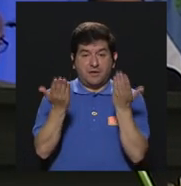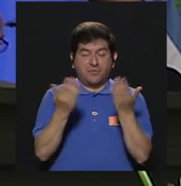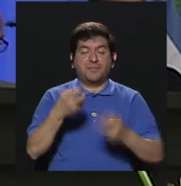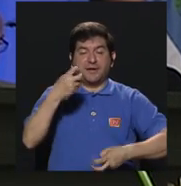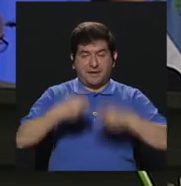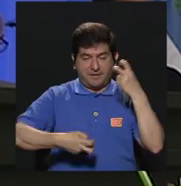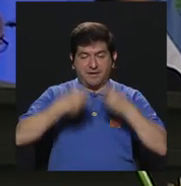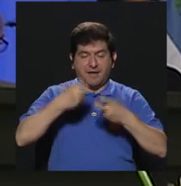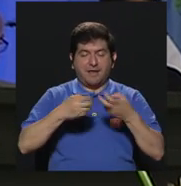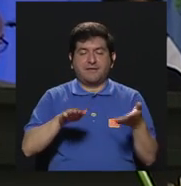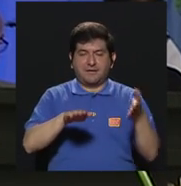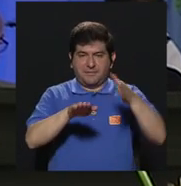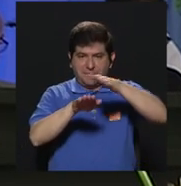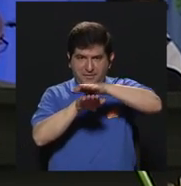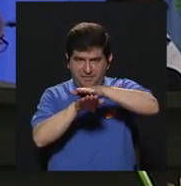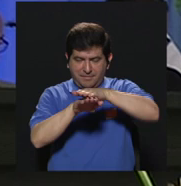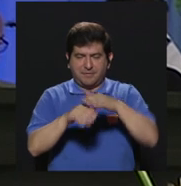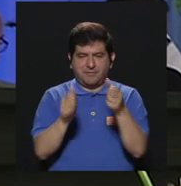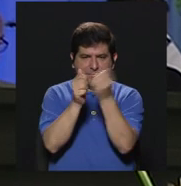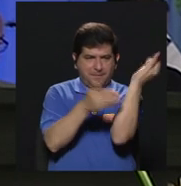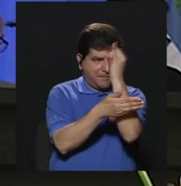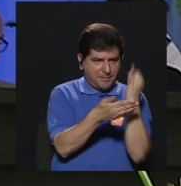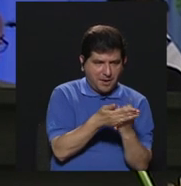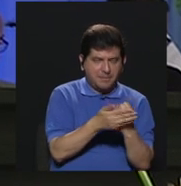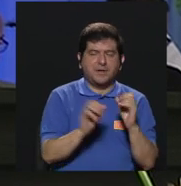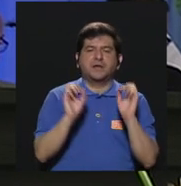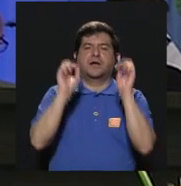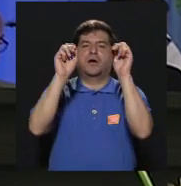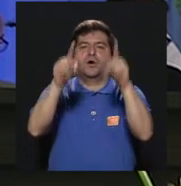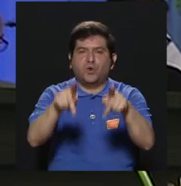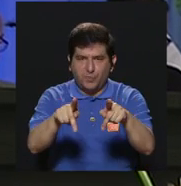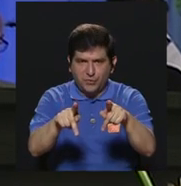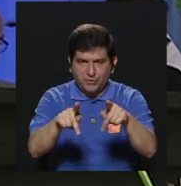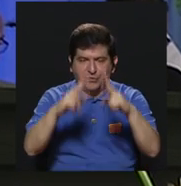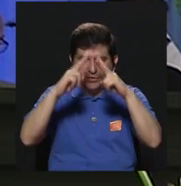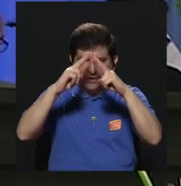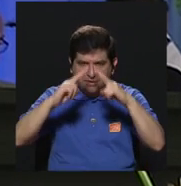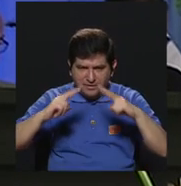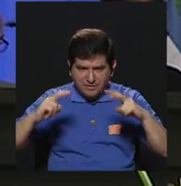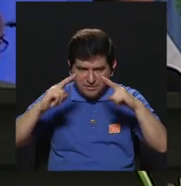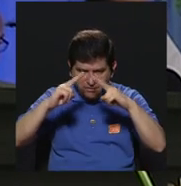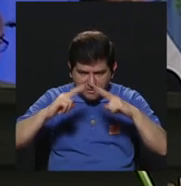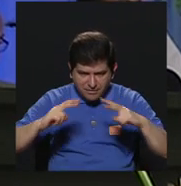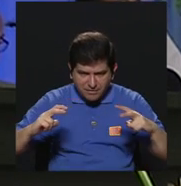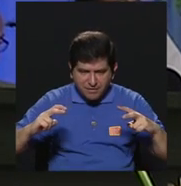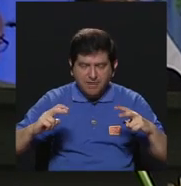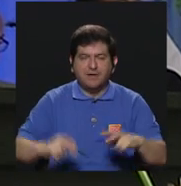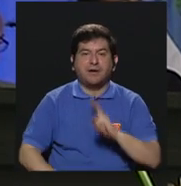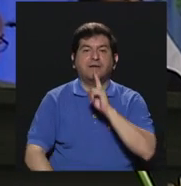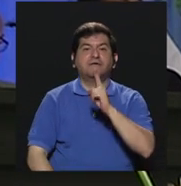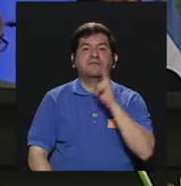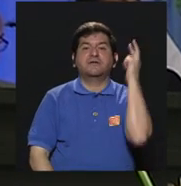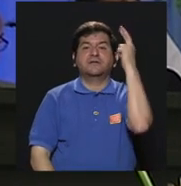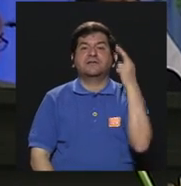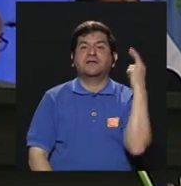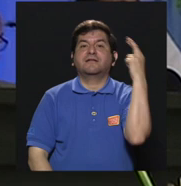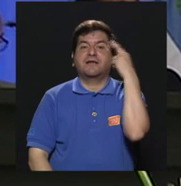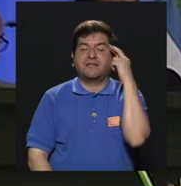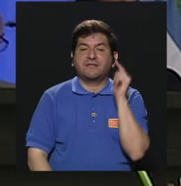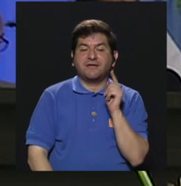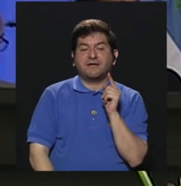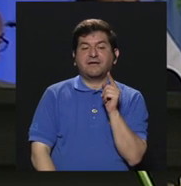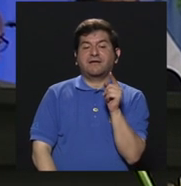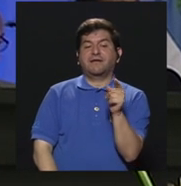crimen. Esto nos permitirá explorar las verdaderas causas de